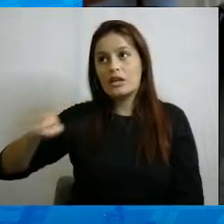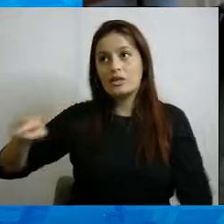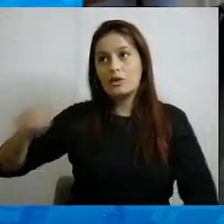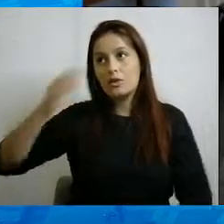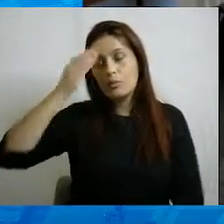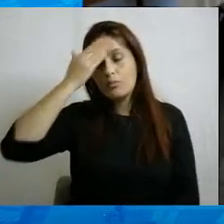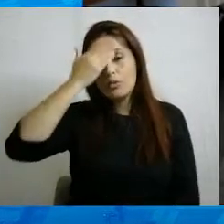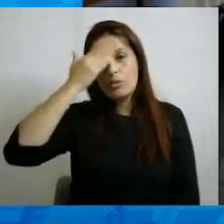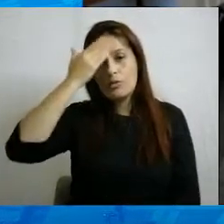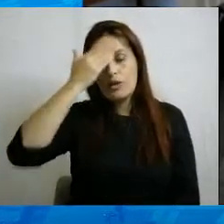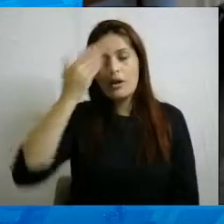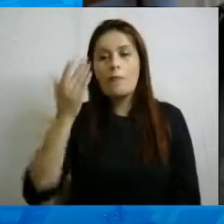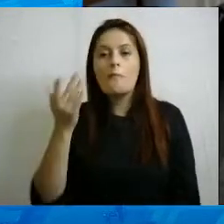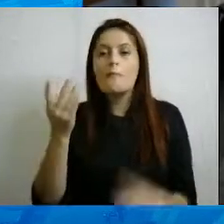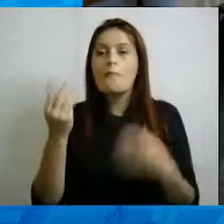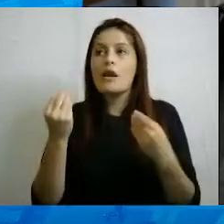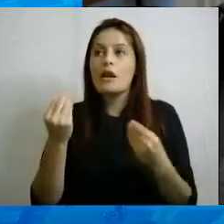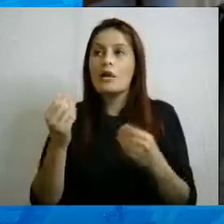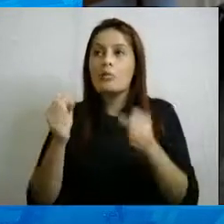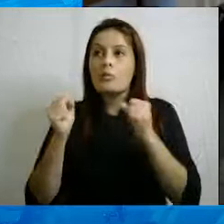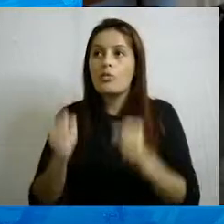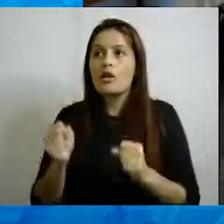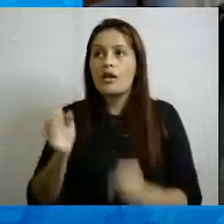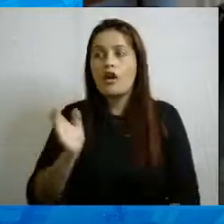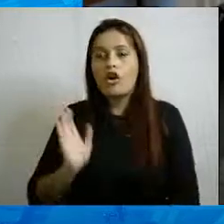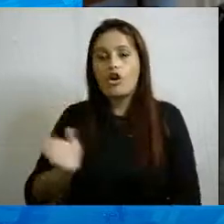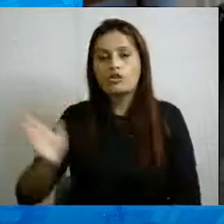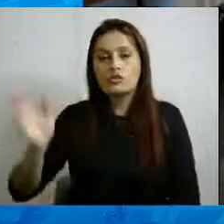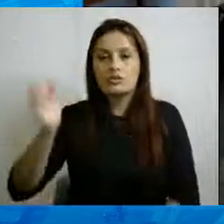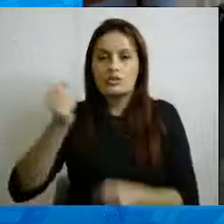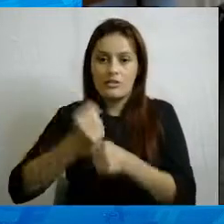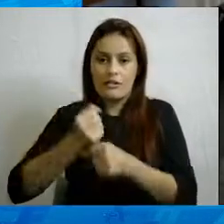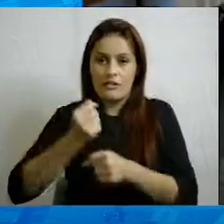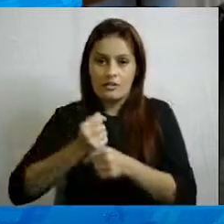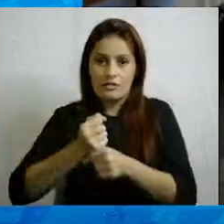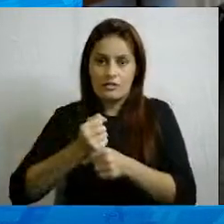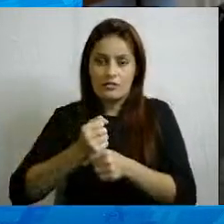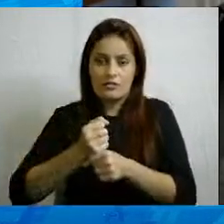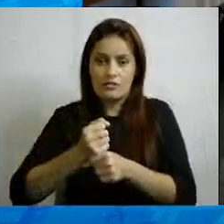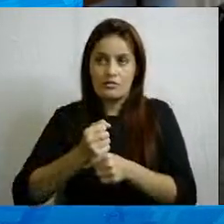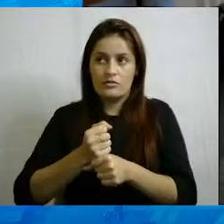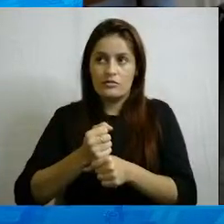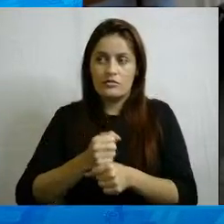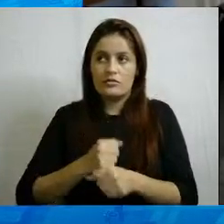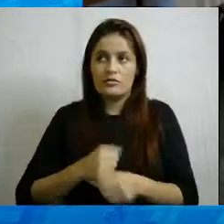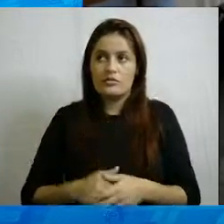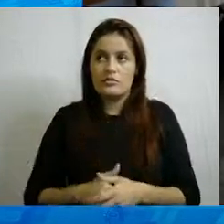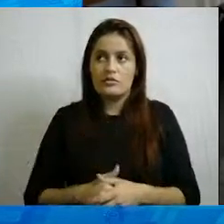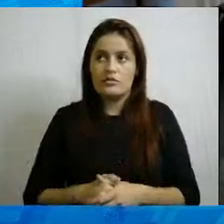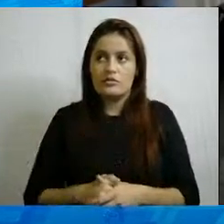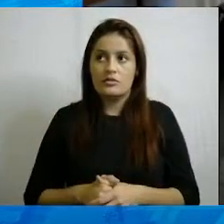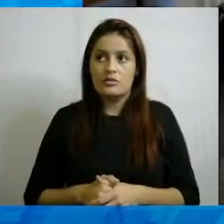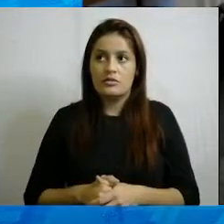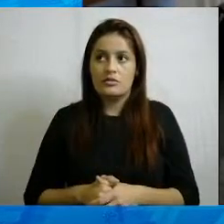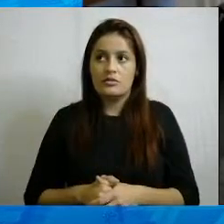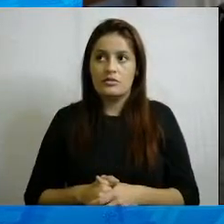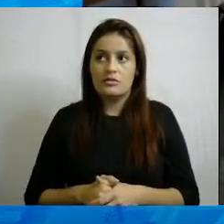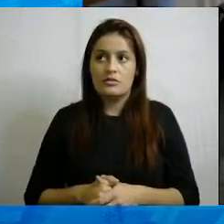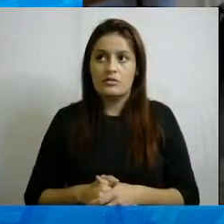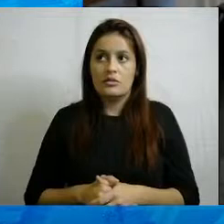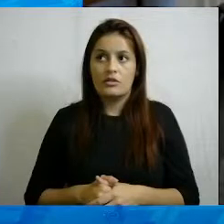que poder seguir trabajando con normalidad, digamos, los que venden pastelitos, motecas con huesillo, etcétera, para que si modifiquemos